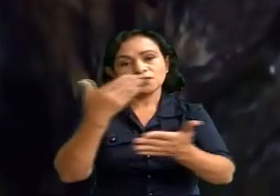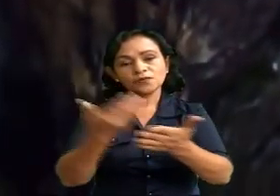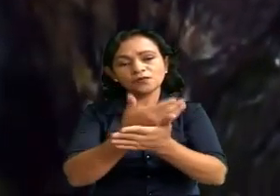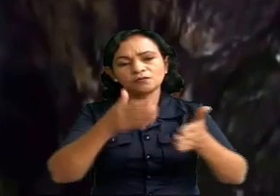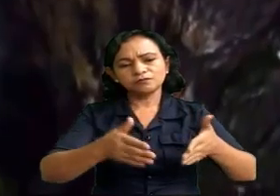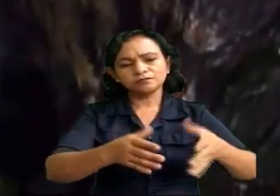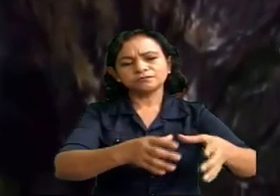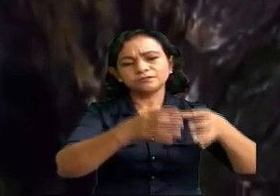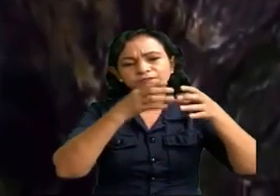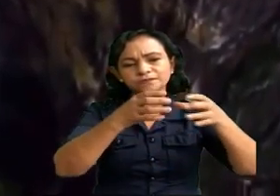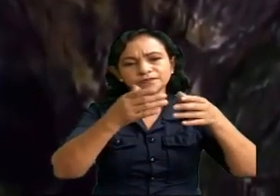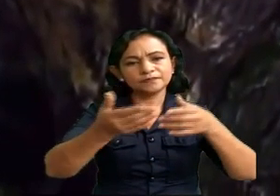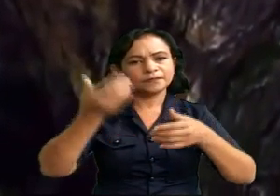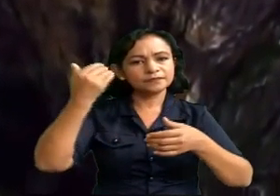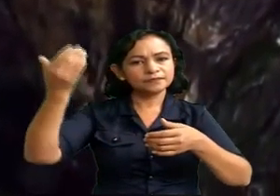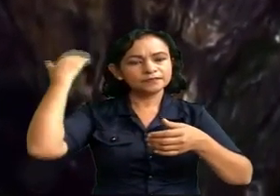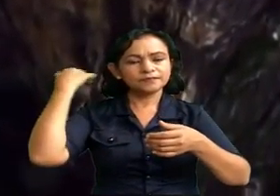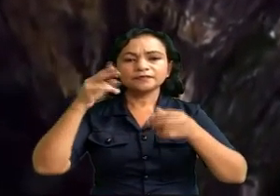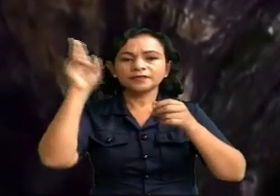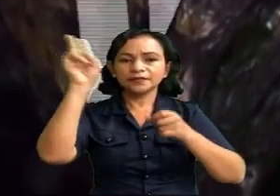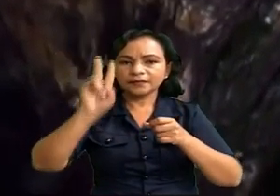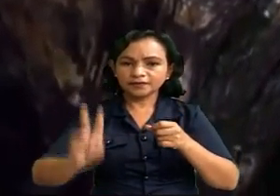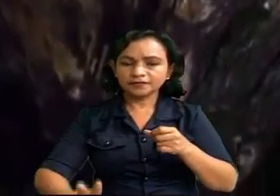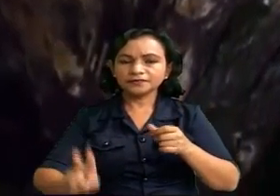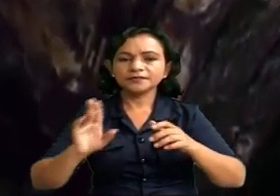bloque histórico venezolano.